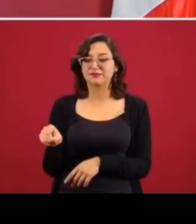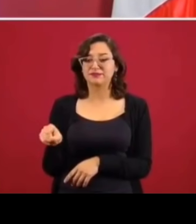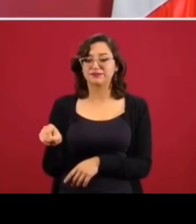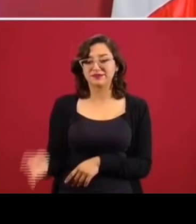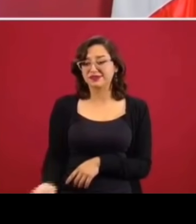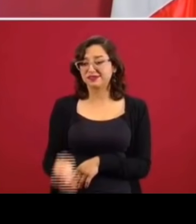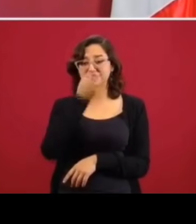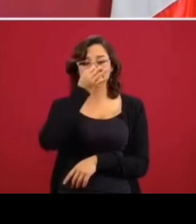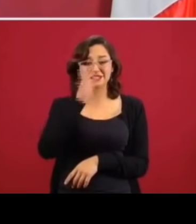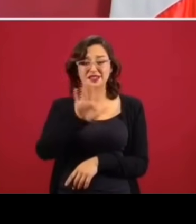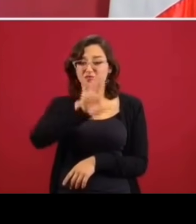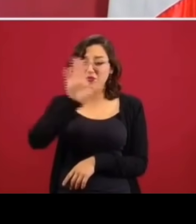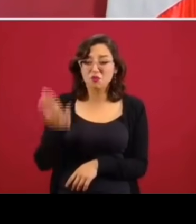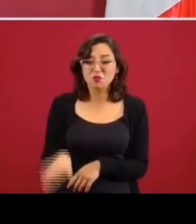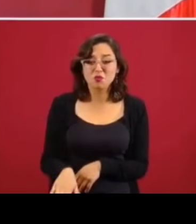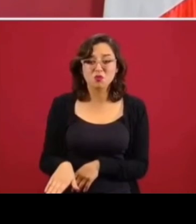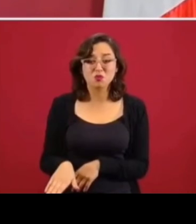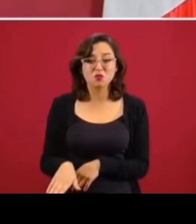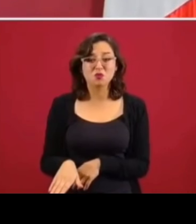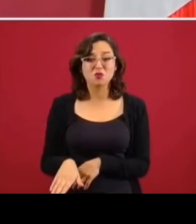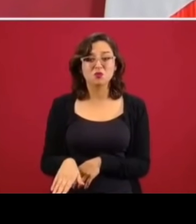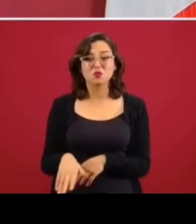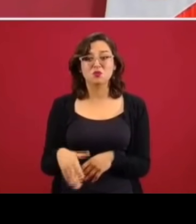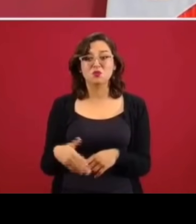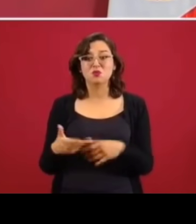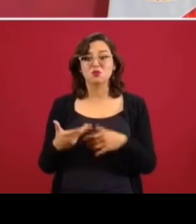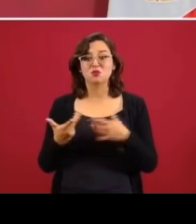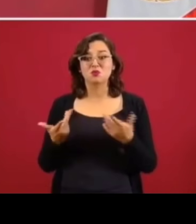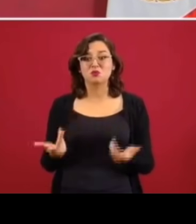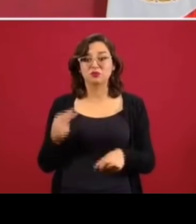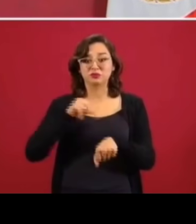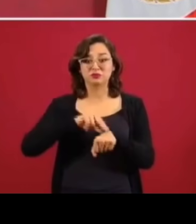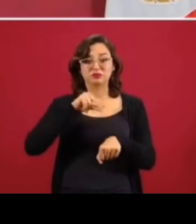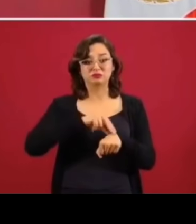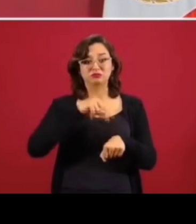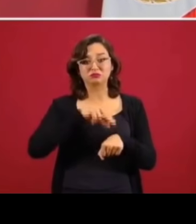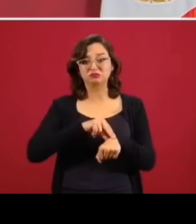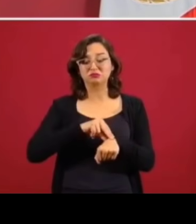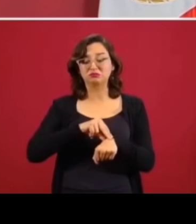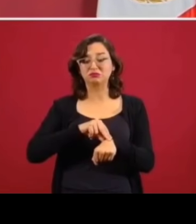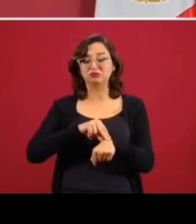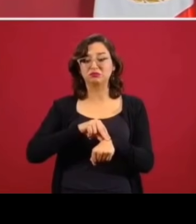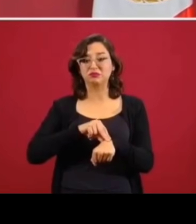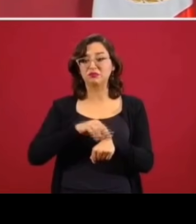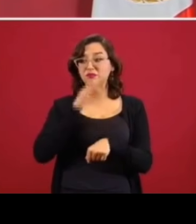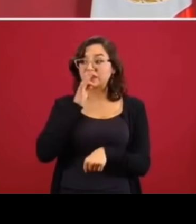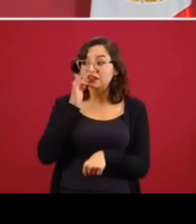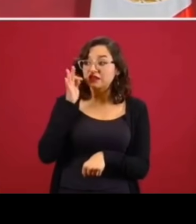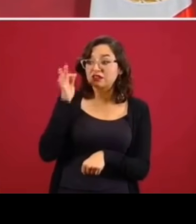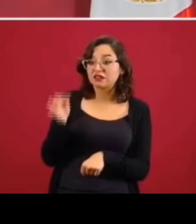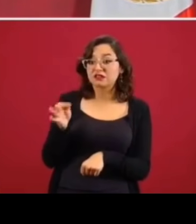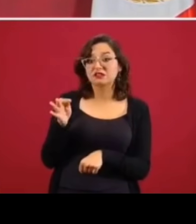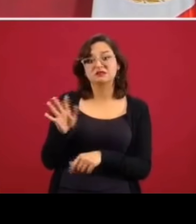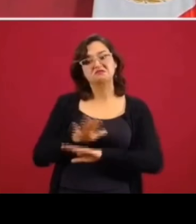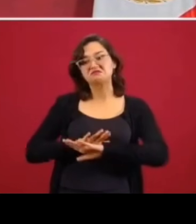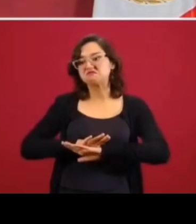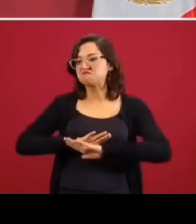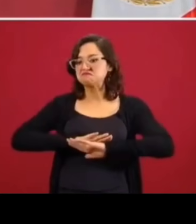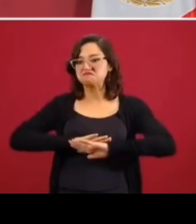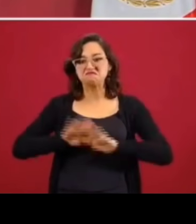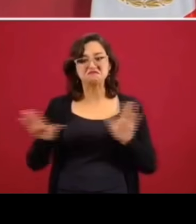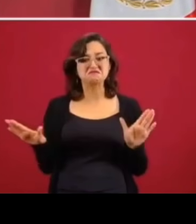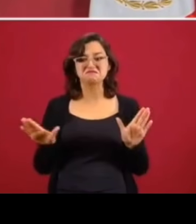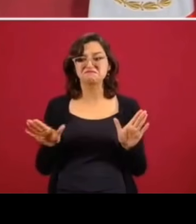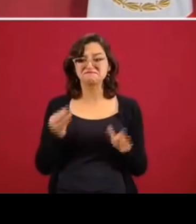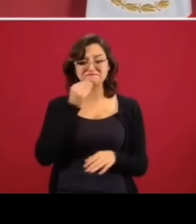a punto de morir, y que va el doctor y nos dice, ya no hay nada que hacer,